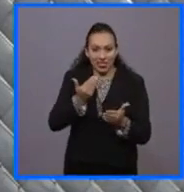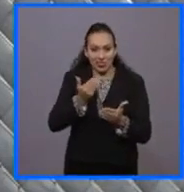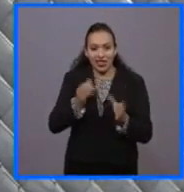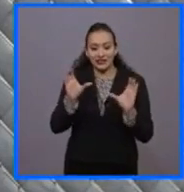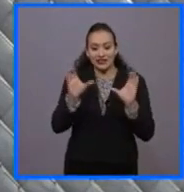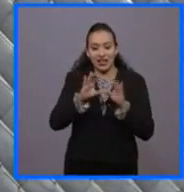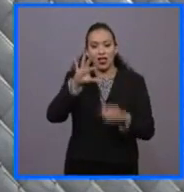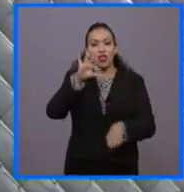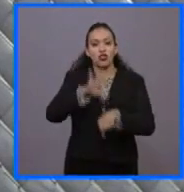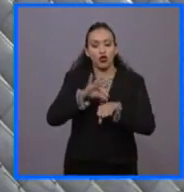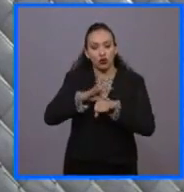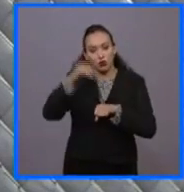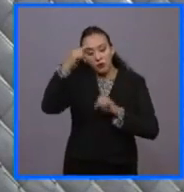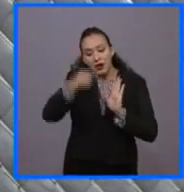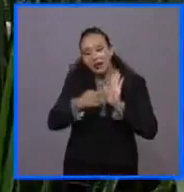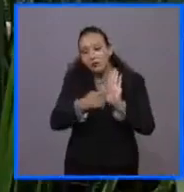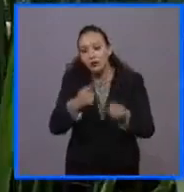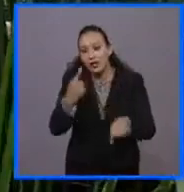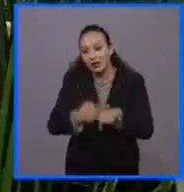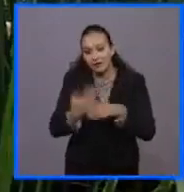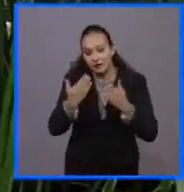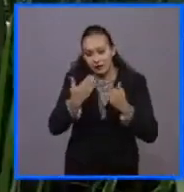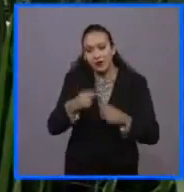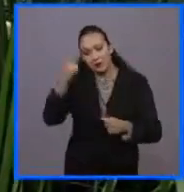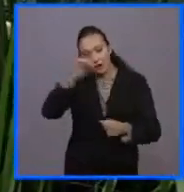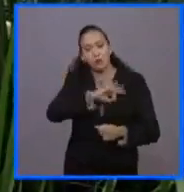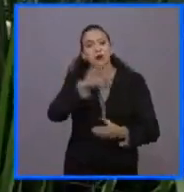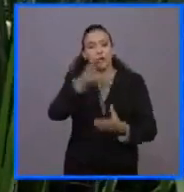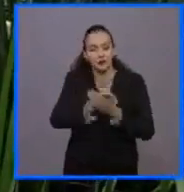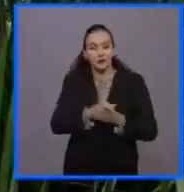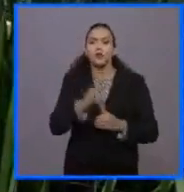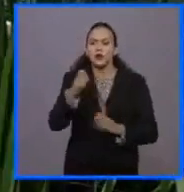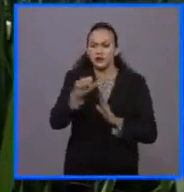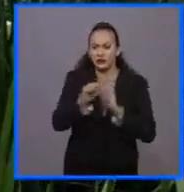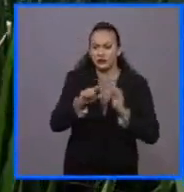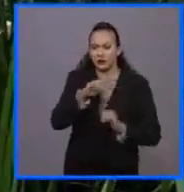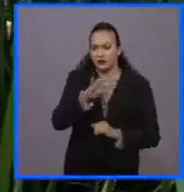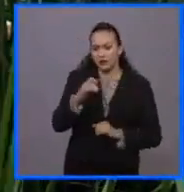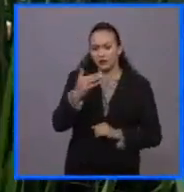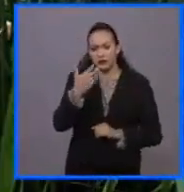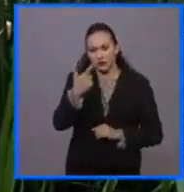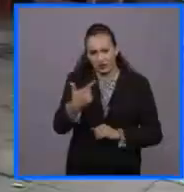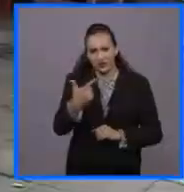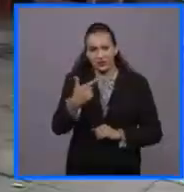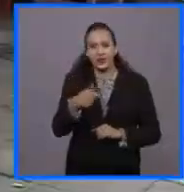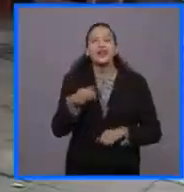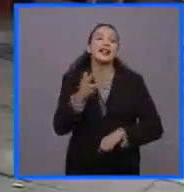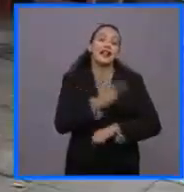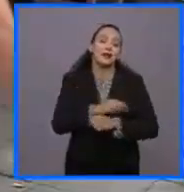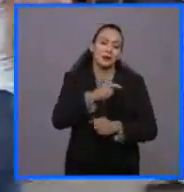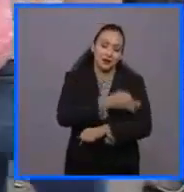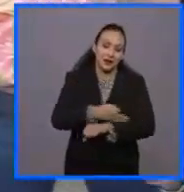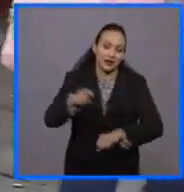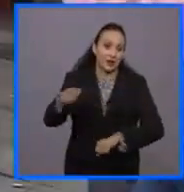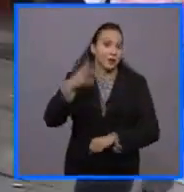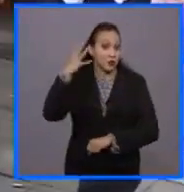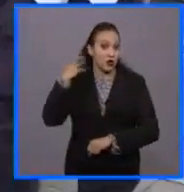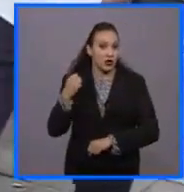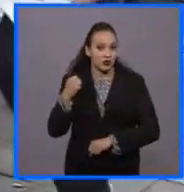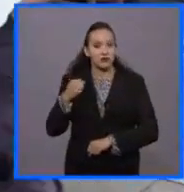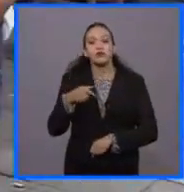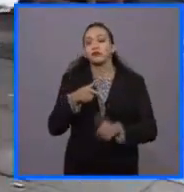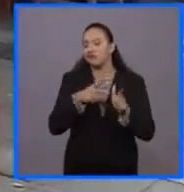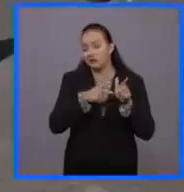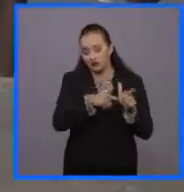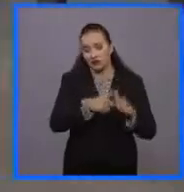para solicitar matrimonio. Por lo tanto, el artículo 457, fracción quinta del Código Familiar de Morelos seguirá